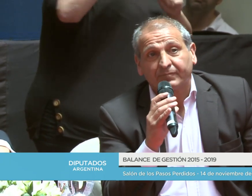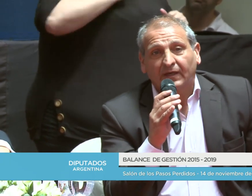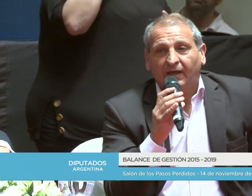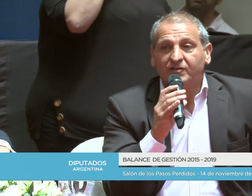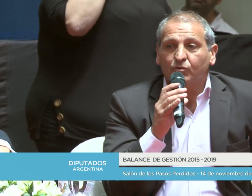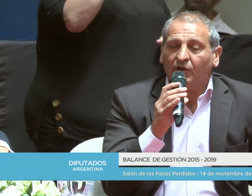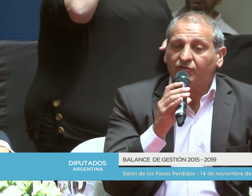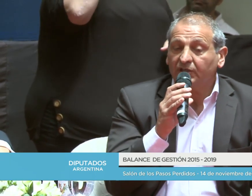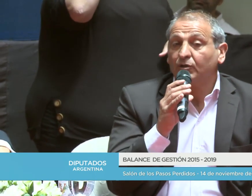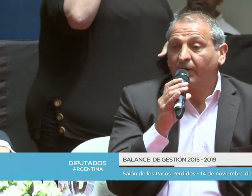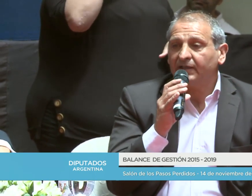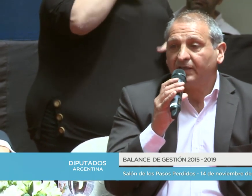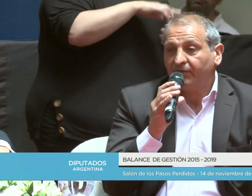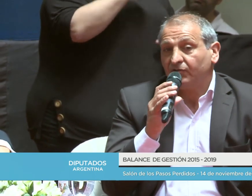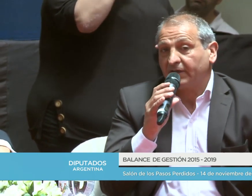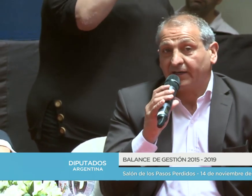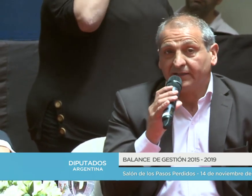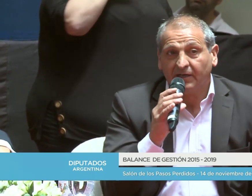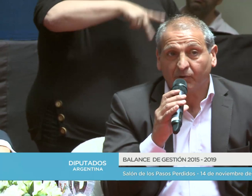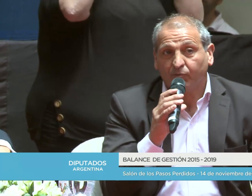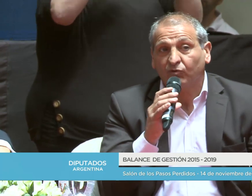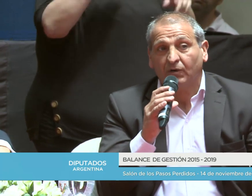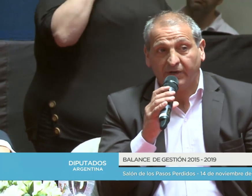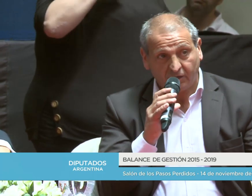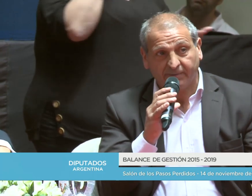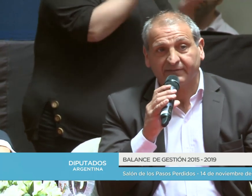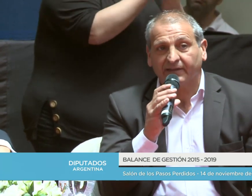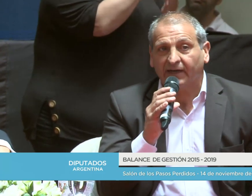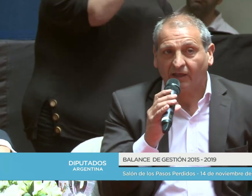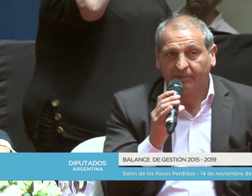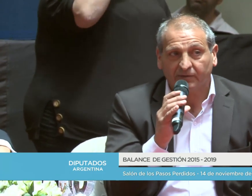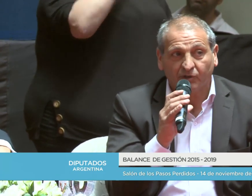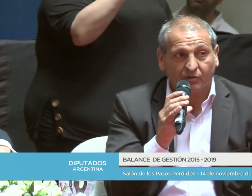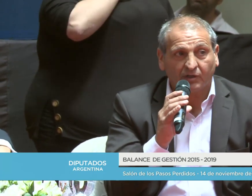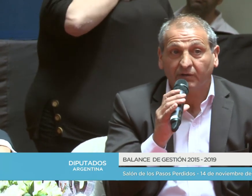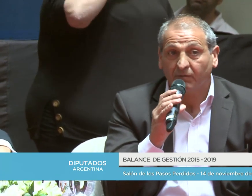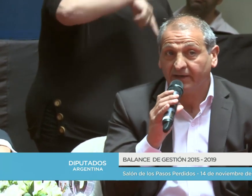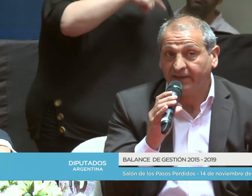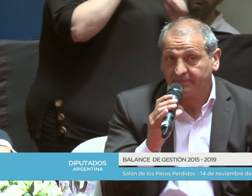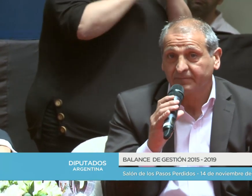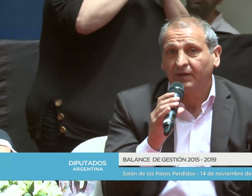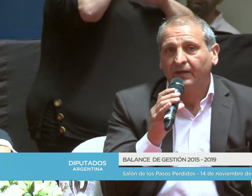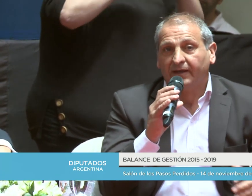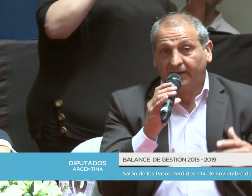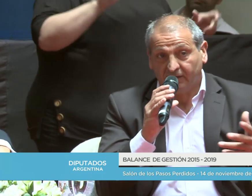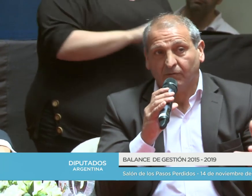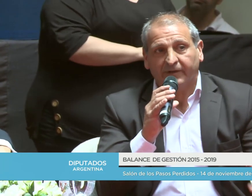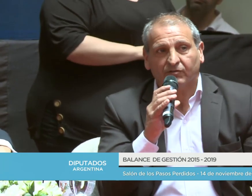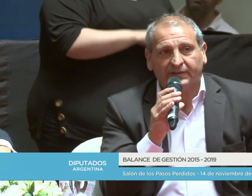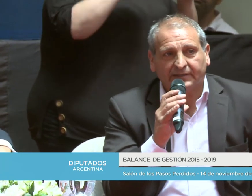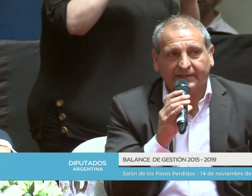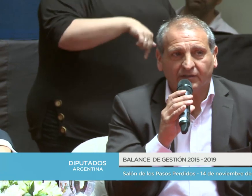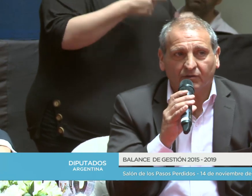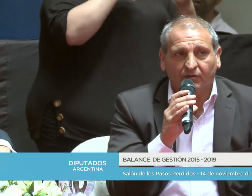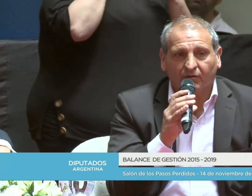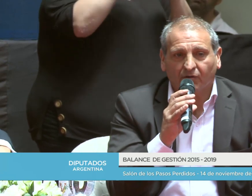97, es uno de los 140 edificios que Argentina propuso a la UNESCO para ser declarado Patrimonio Histórico de la Humanidad, que en este momento